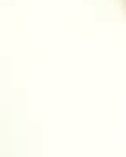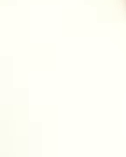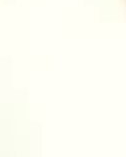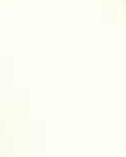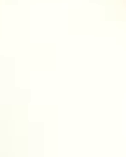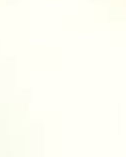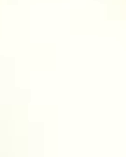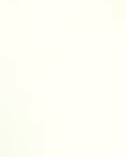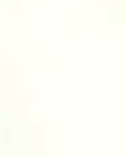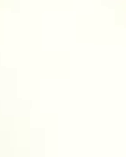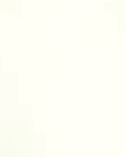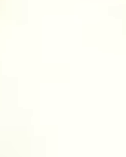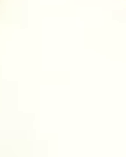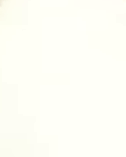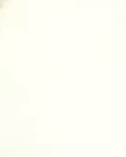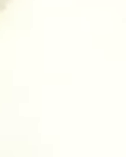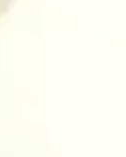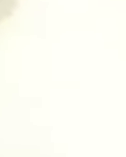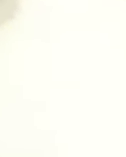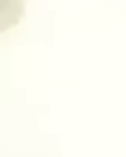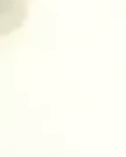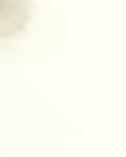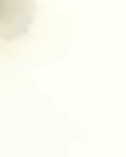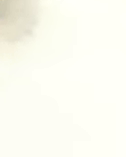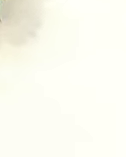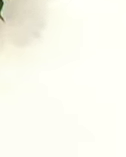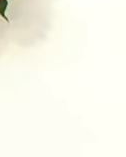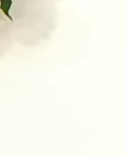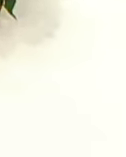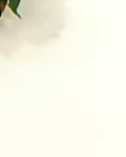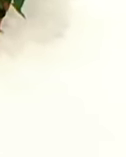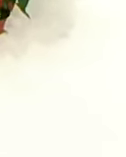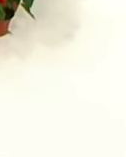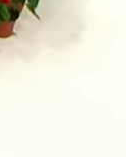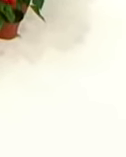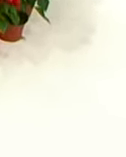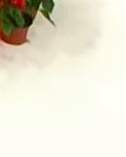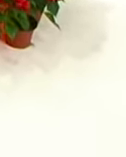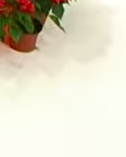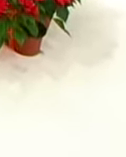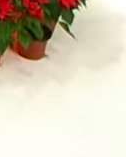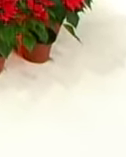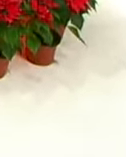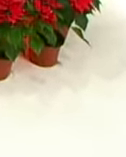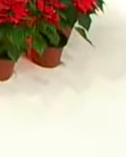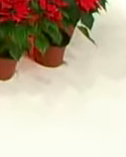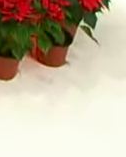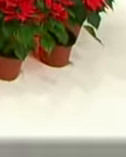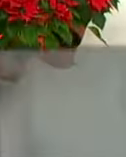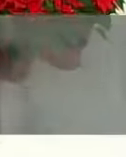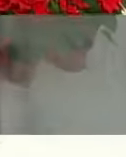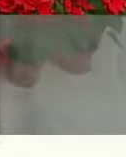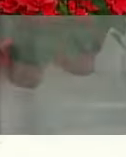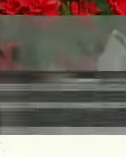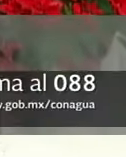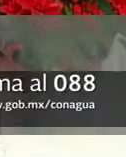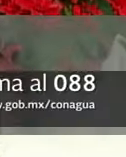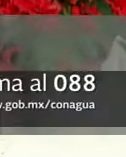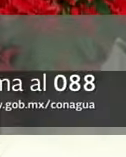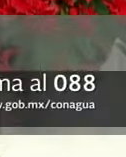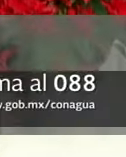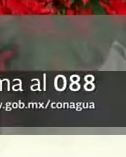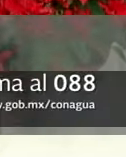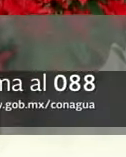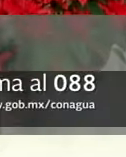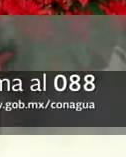consejos de seguridad. Primer punto, lo más importante, siempre tener un preparado un botiquín, que como le comentaba otros días, el botiquín de primeros auxilios lo venden en